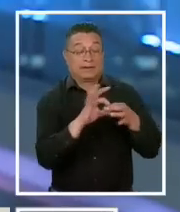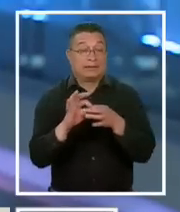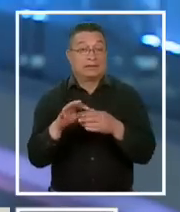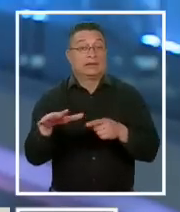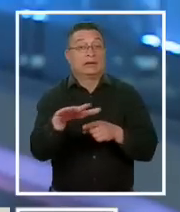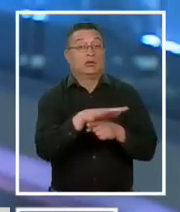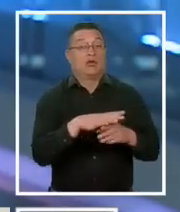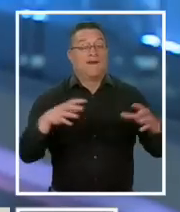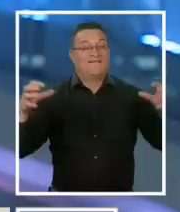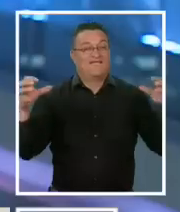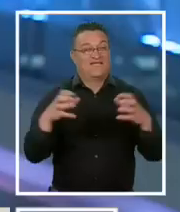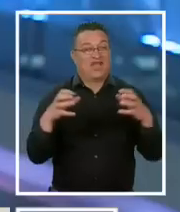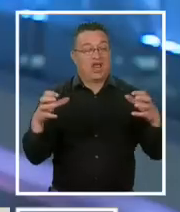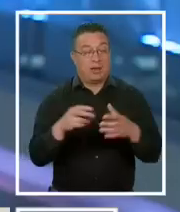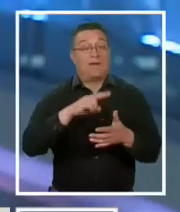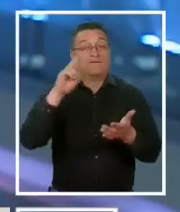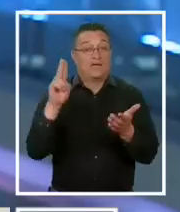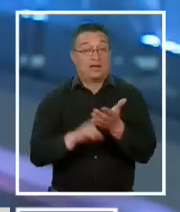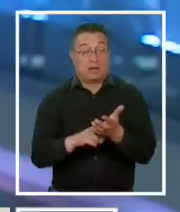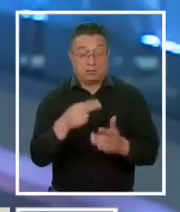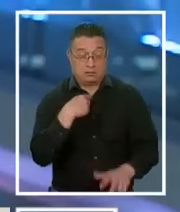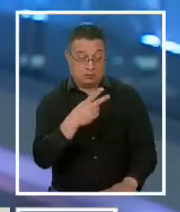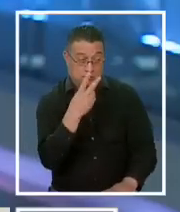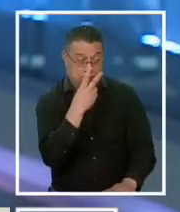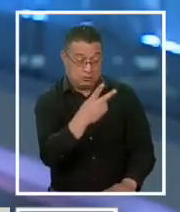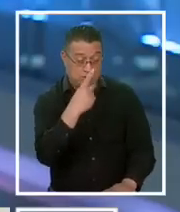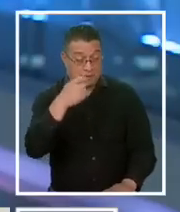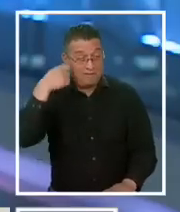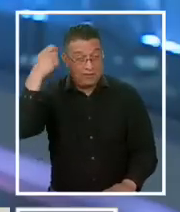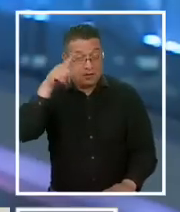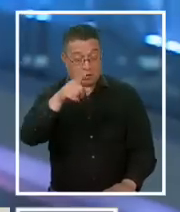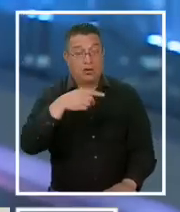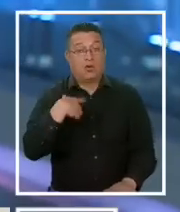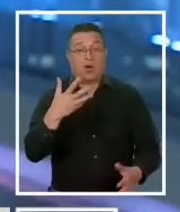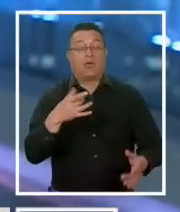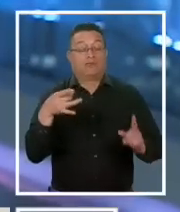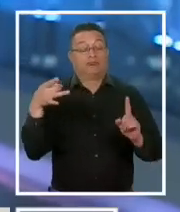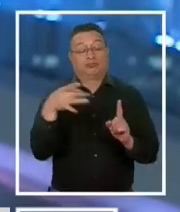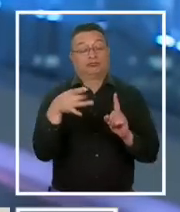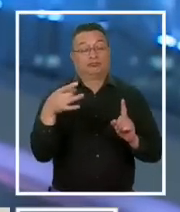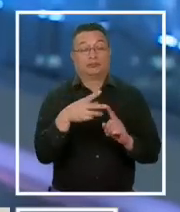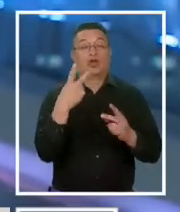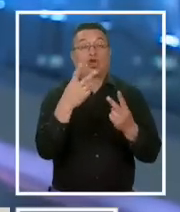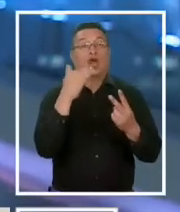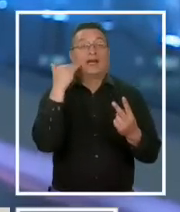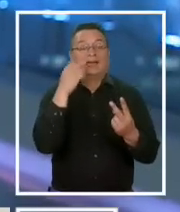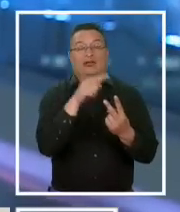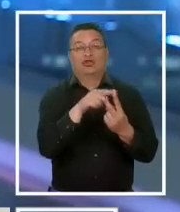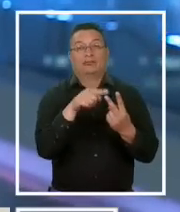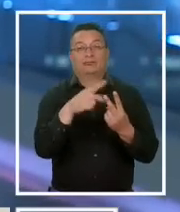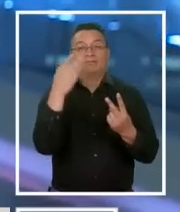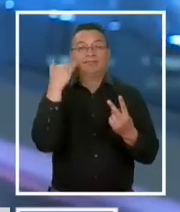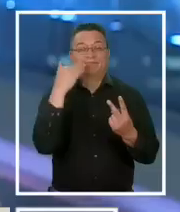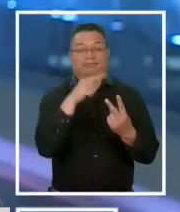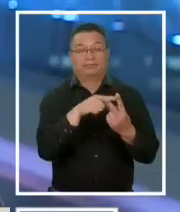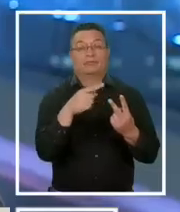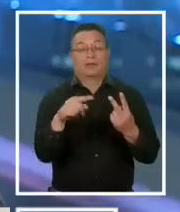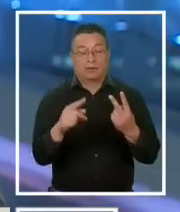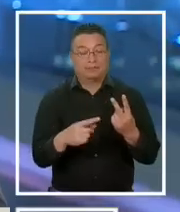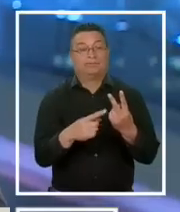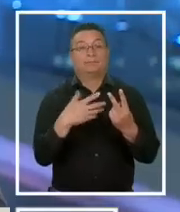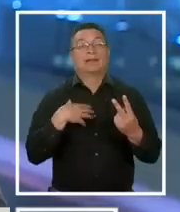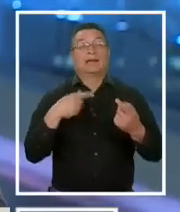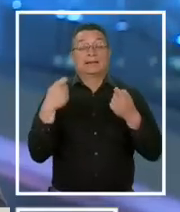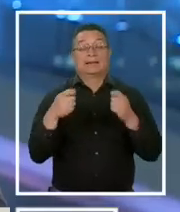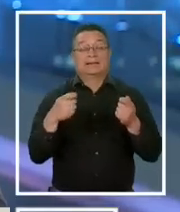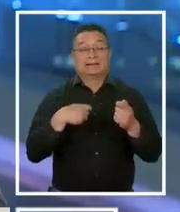muy violento donde efectivamente lo que se apreciaba era una manifiesta vulneración de esos dos niños que aparecían